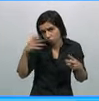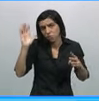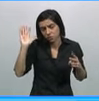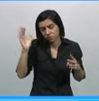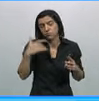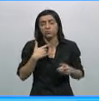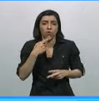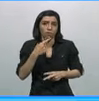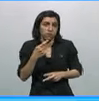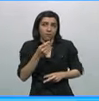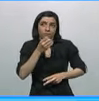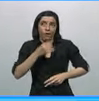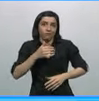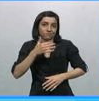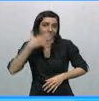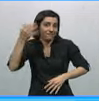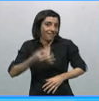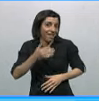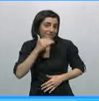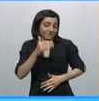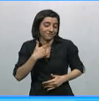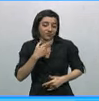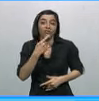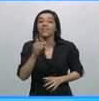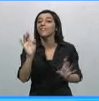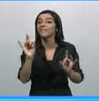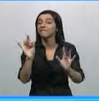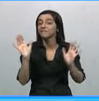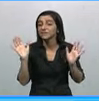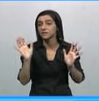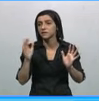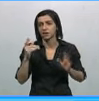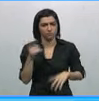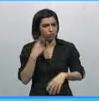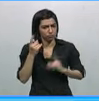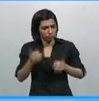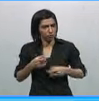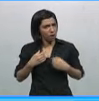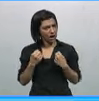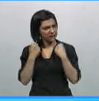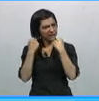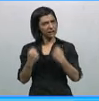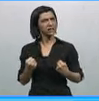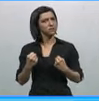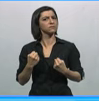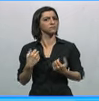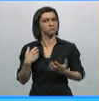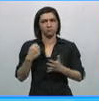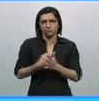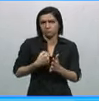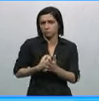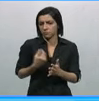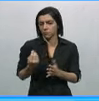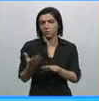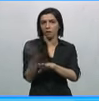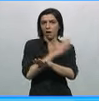por eso dije que estaba difícil, pero bueno, no vamos a aflojar, porque venimos desde